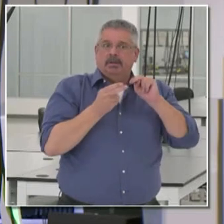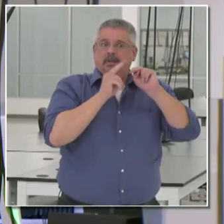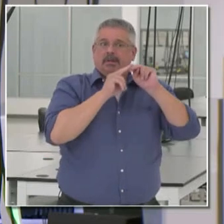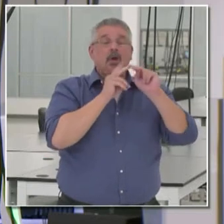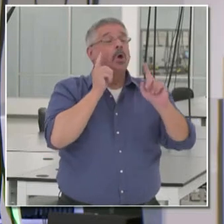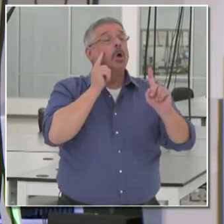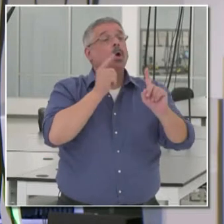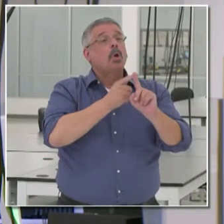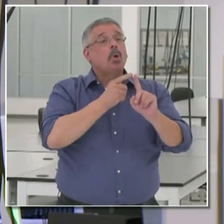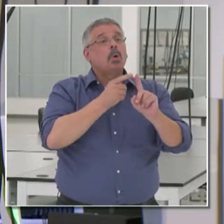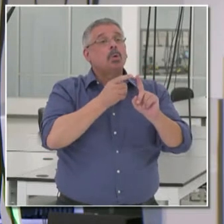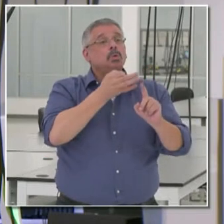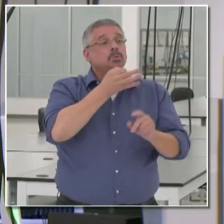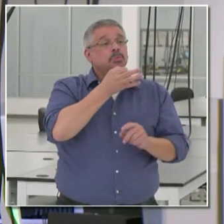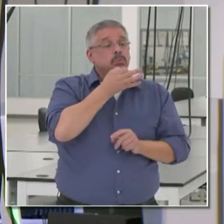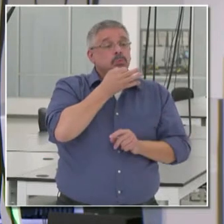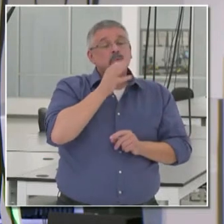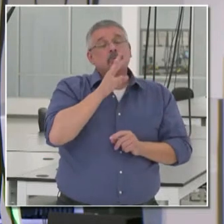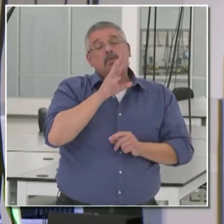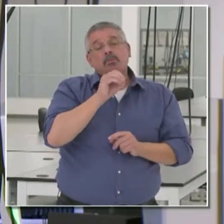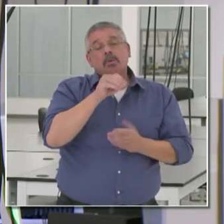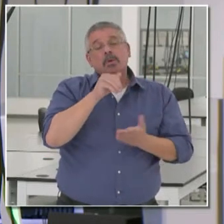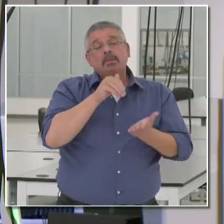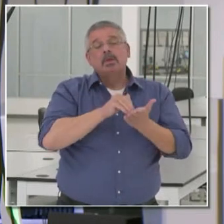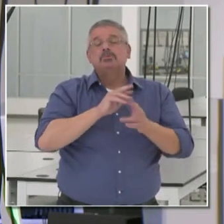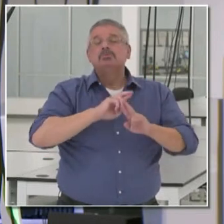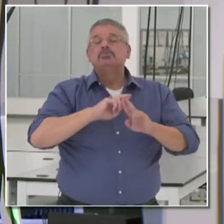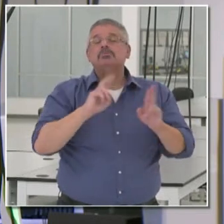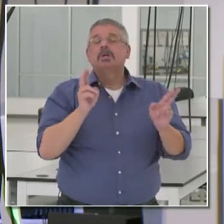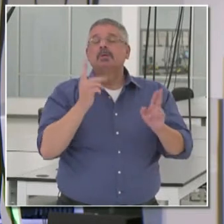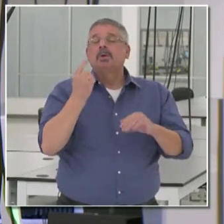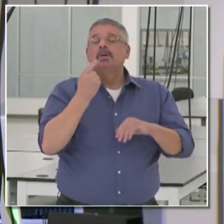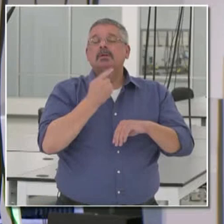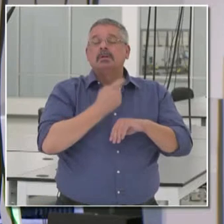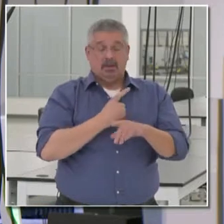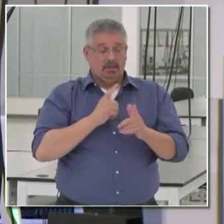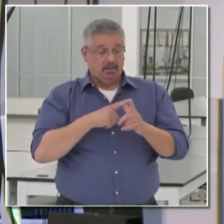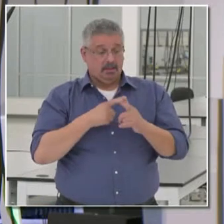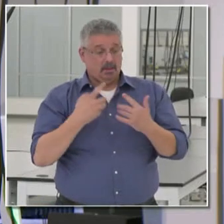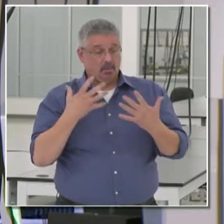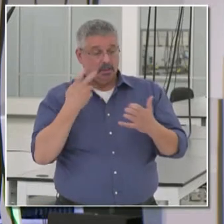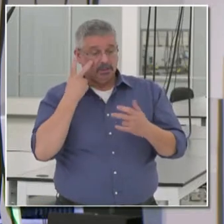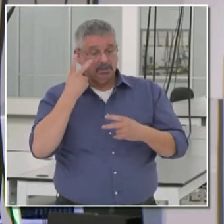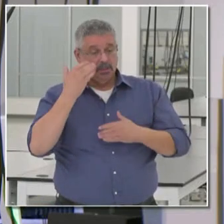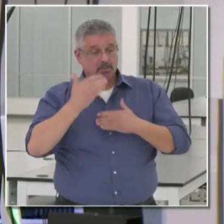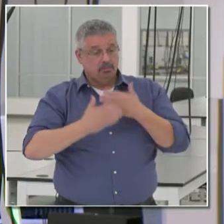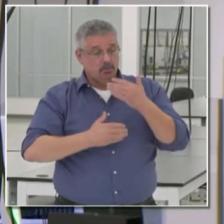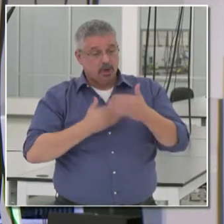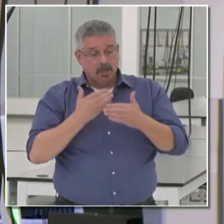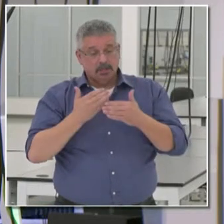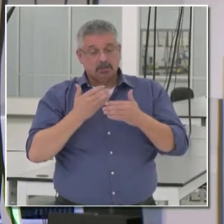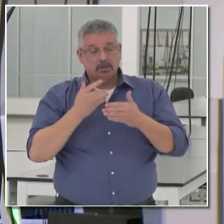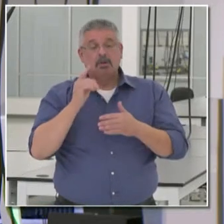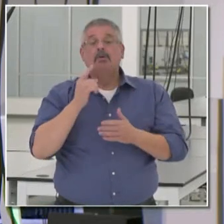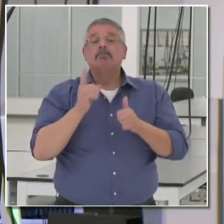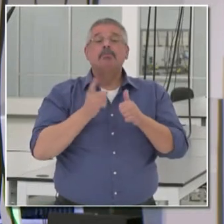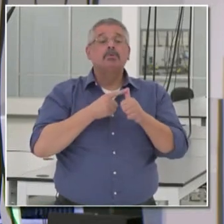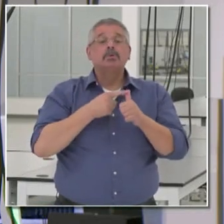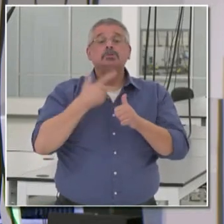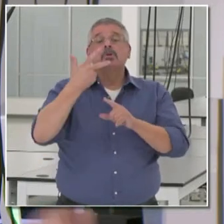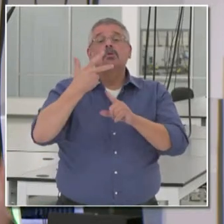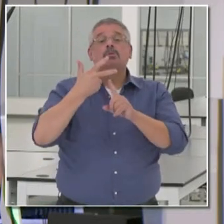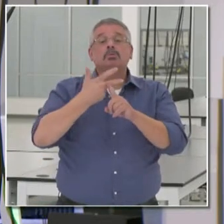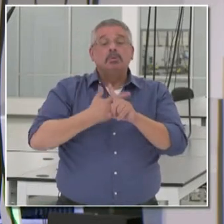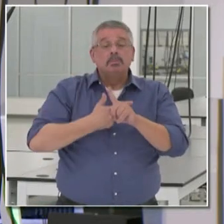de pruebas y el término de corto plazo es llegar a 30 mil pruebas al día y ese proceso y el protocolo seguirá